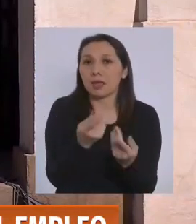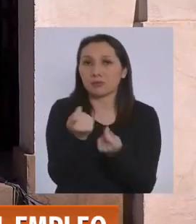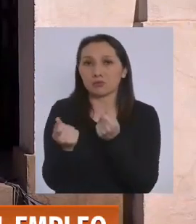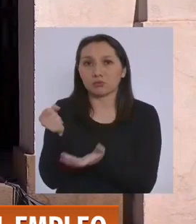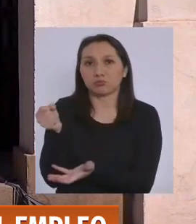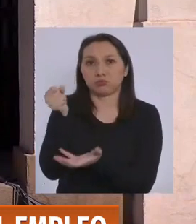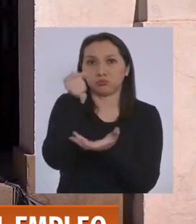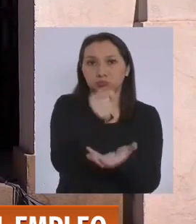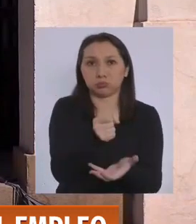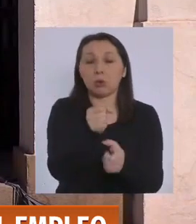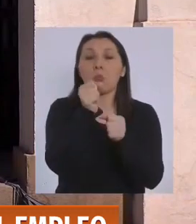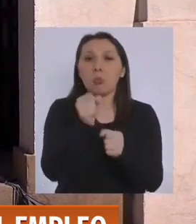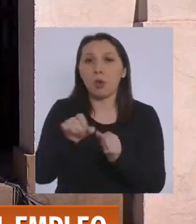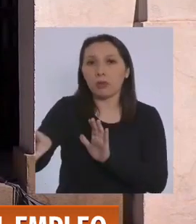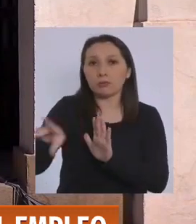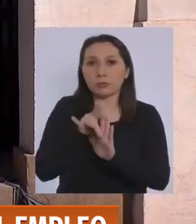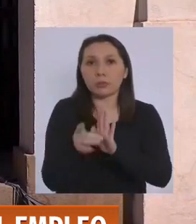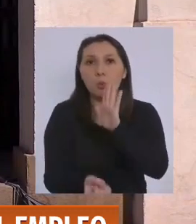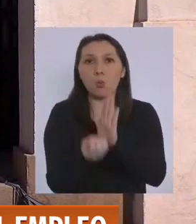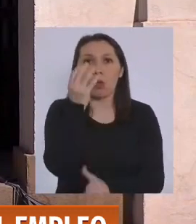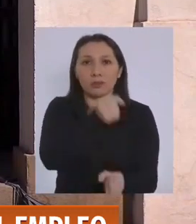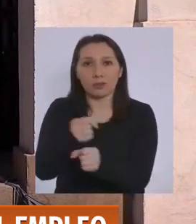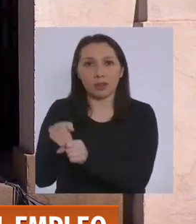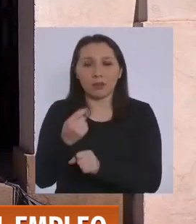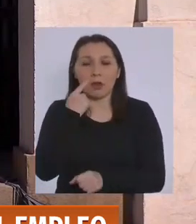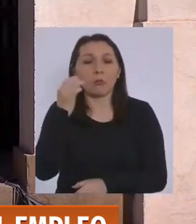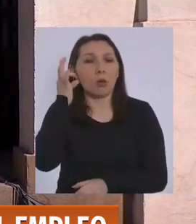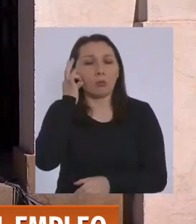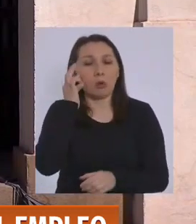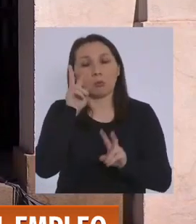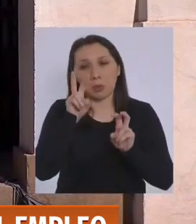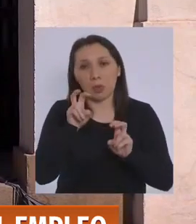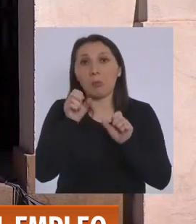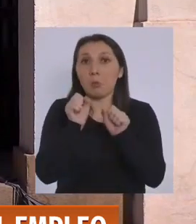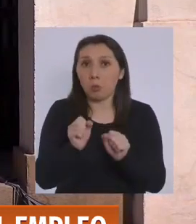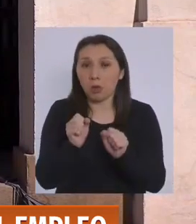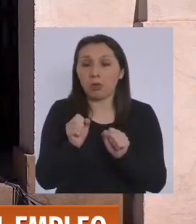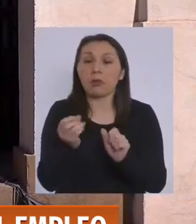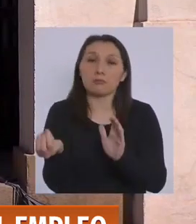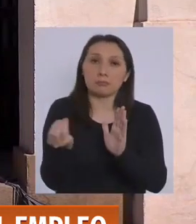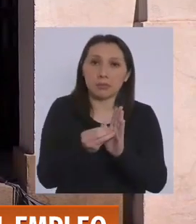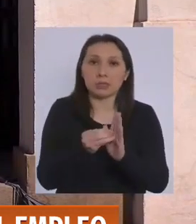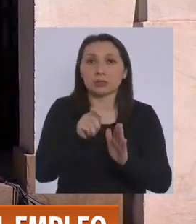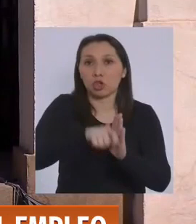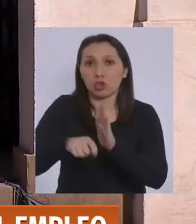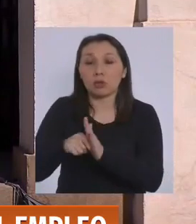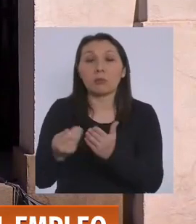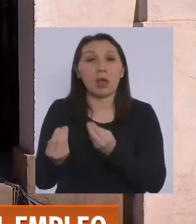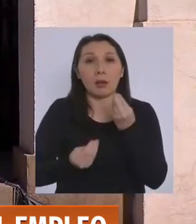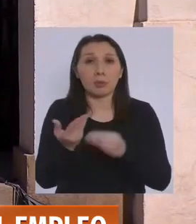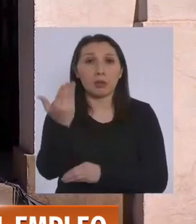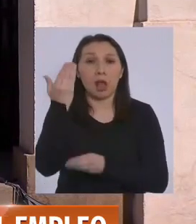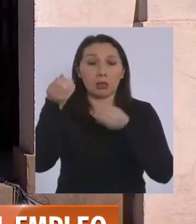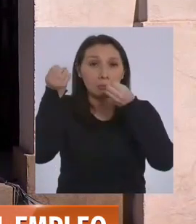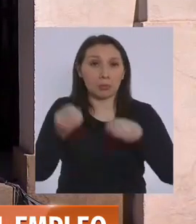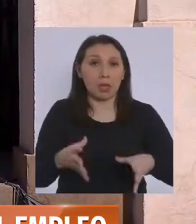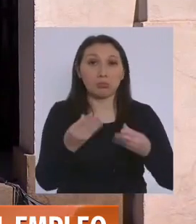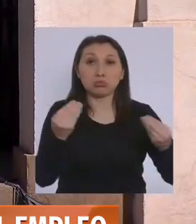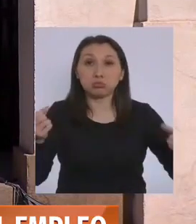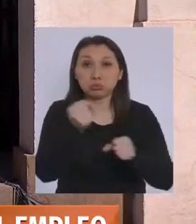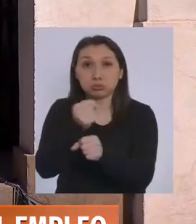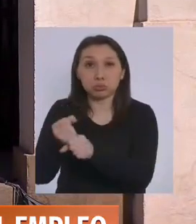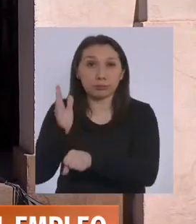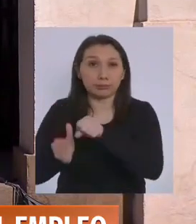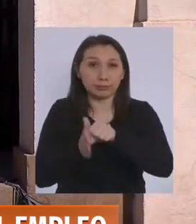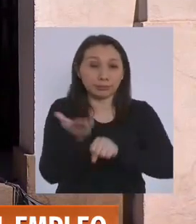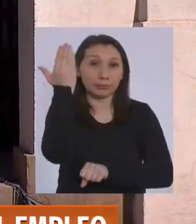recursos para que contrate nuevos trabajadores y trabajadoras, por un lado. Esa es la prioridad, dada la destrucción de empleos que hemos tenido.